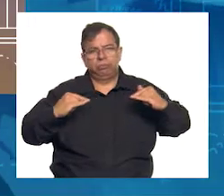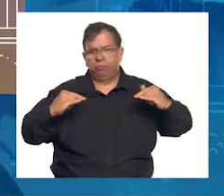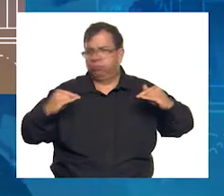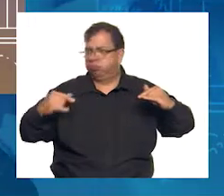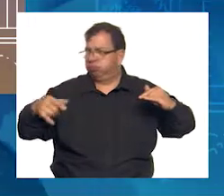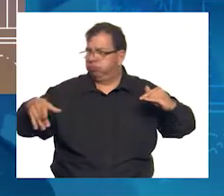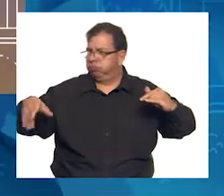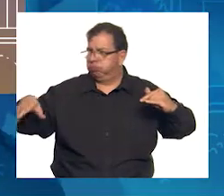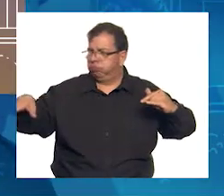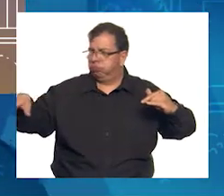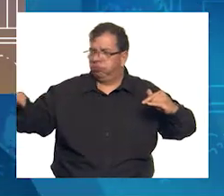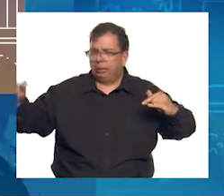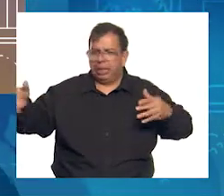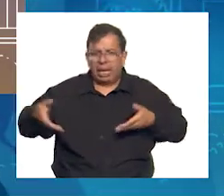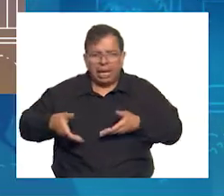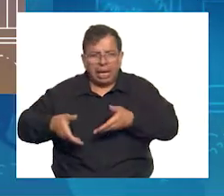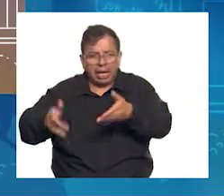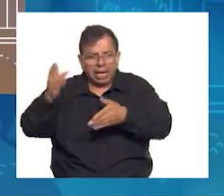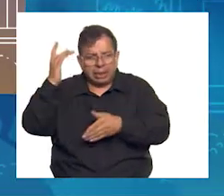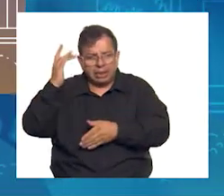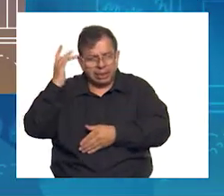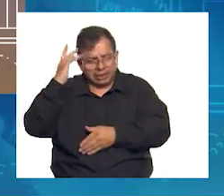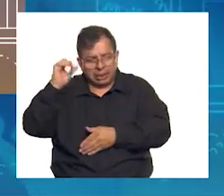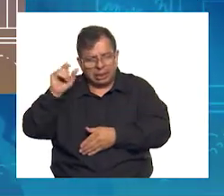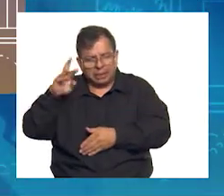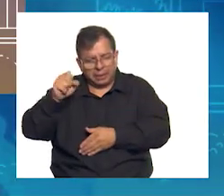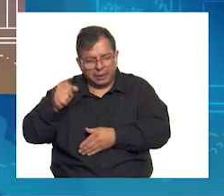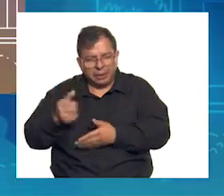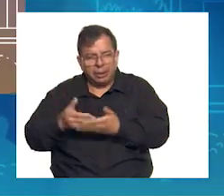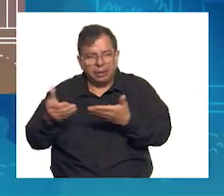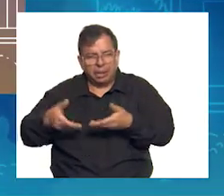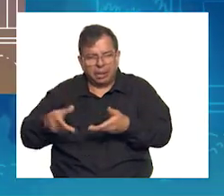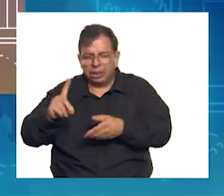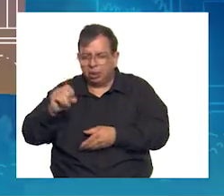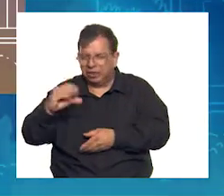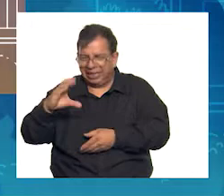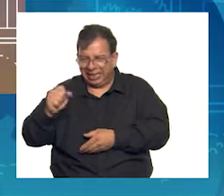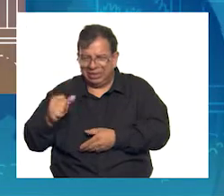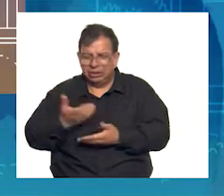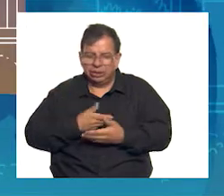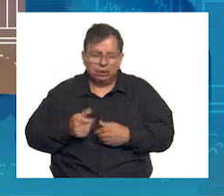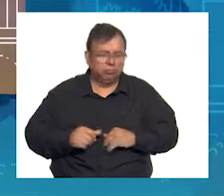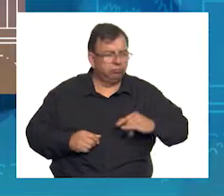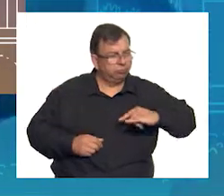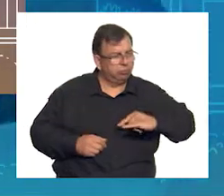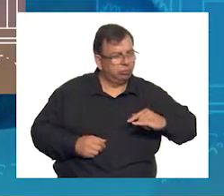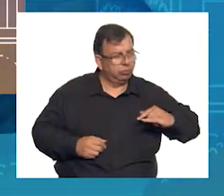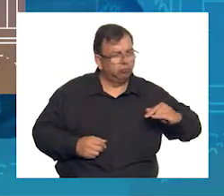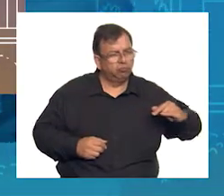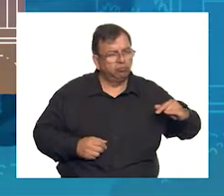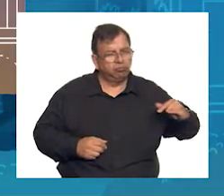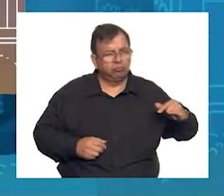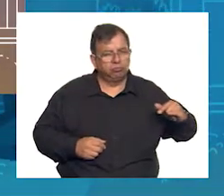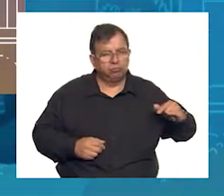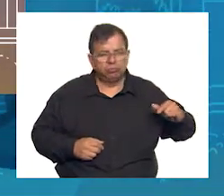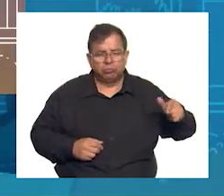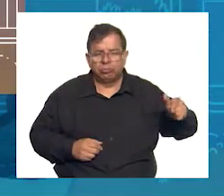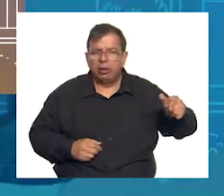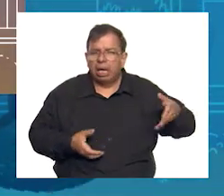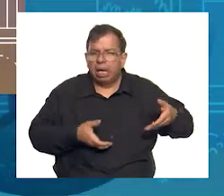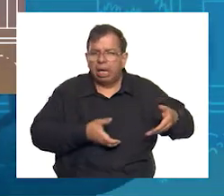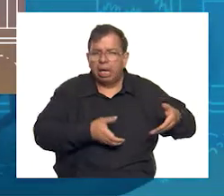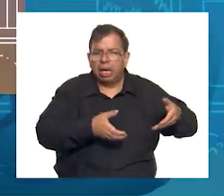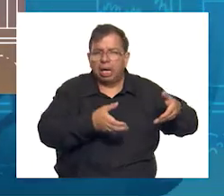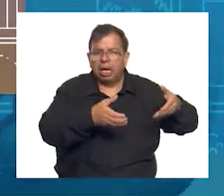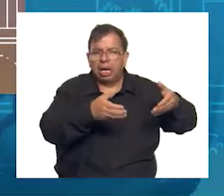regresó hacia la calle de San Andrés, actual calle de Donceles, y la otra se volvió a la calle